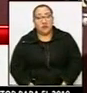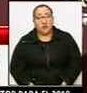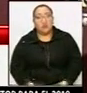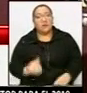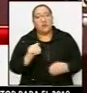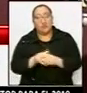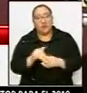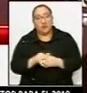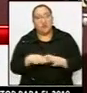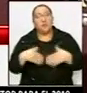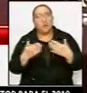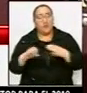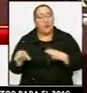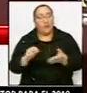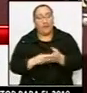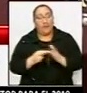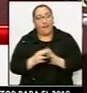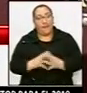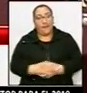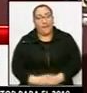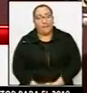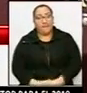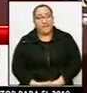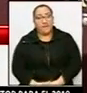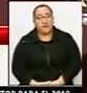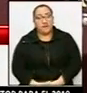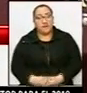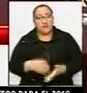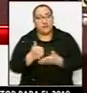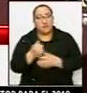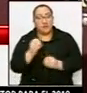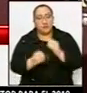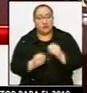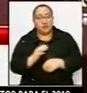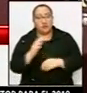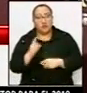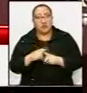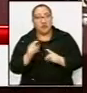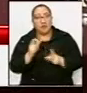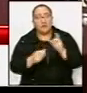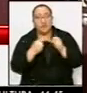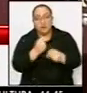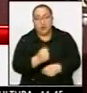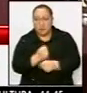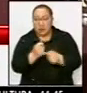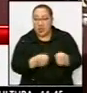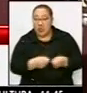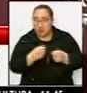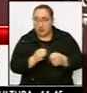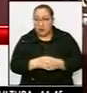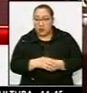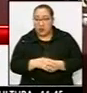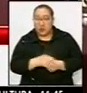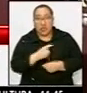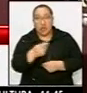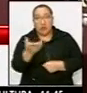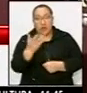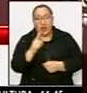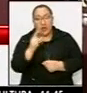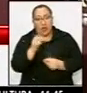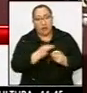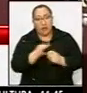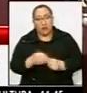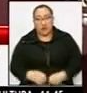podemos lograr de repente ayudar la solución de los hermanos agricultores que ellos piden en cada